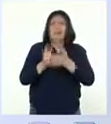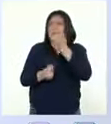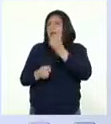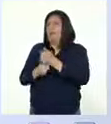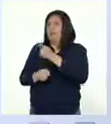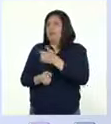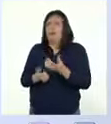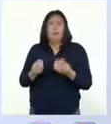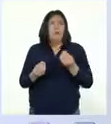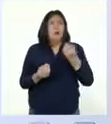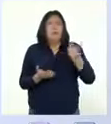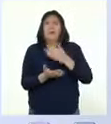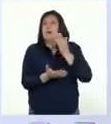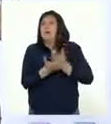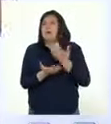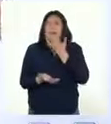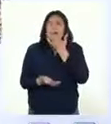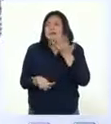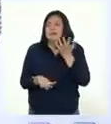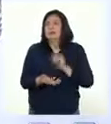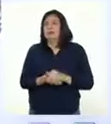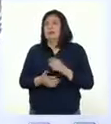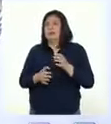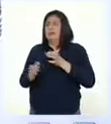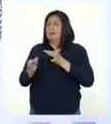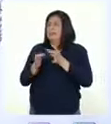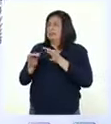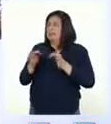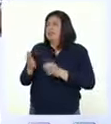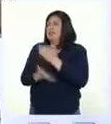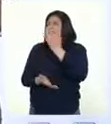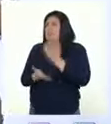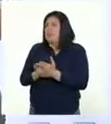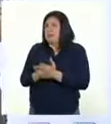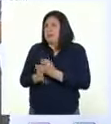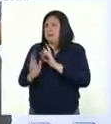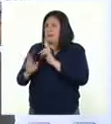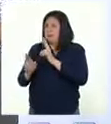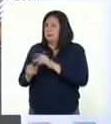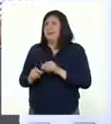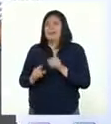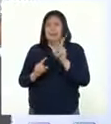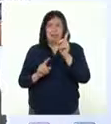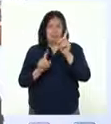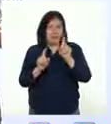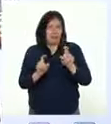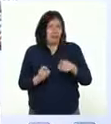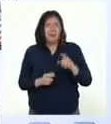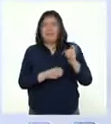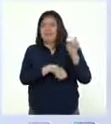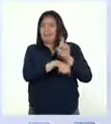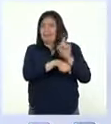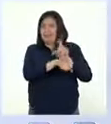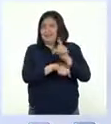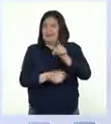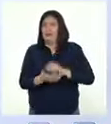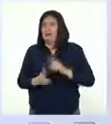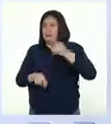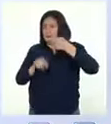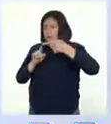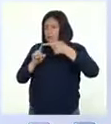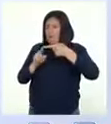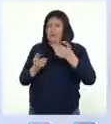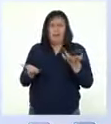de confianza sobre cómo ven el problema. Definir la problemática respondiendo a las preguntas que nos enseñó la profesora.